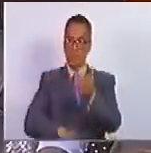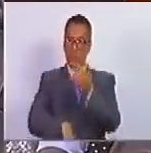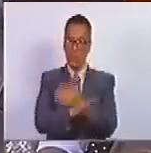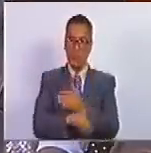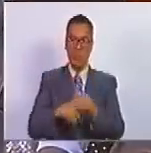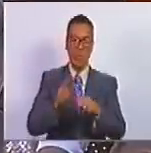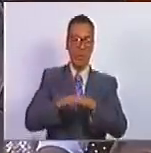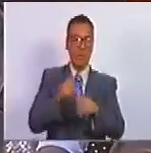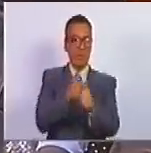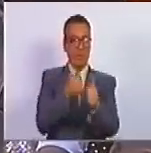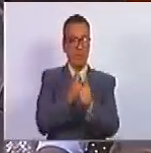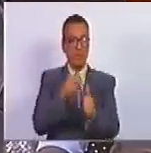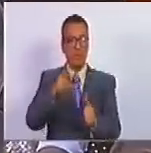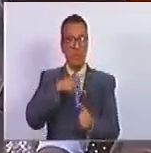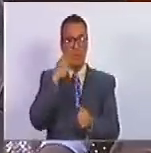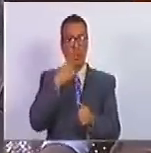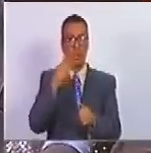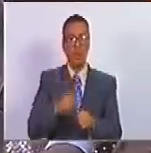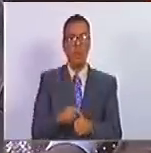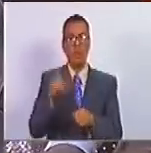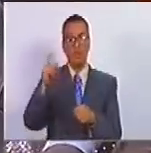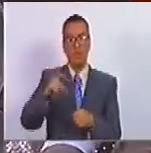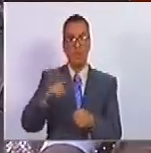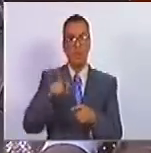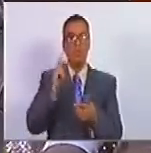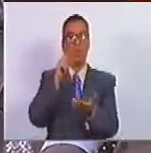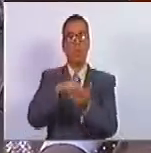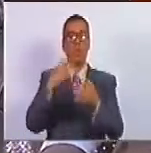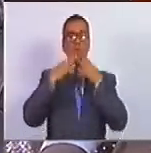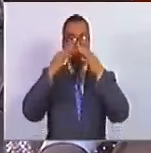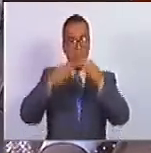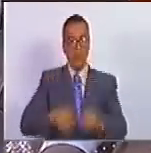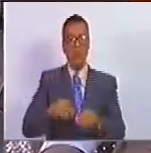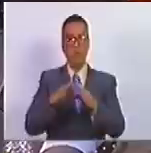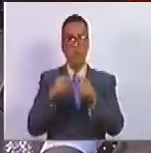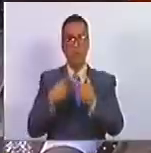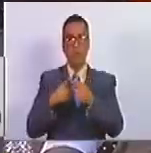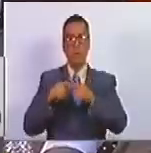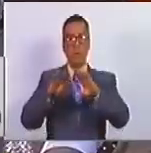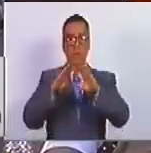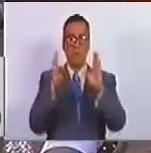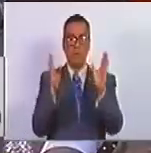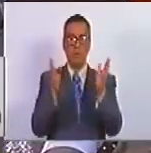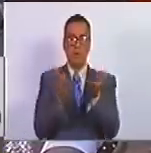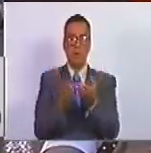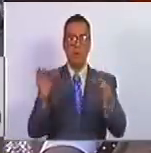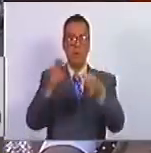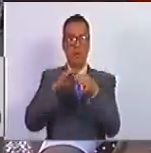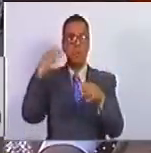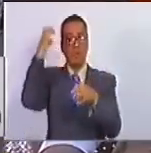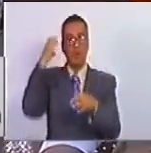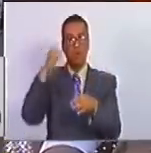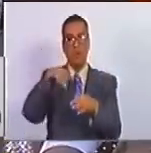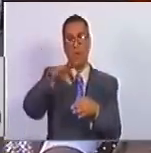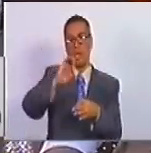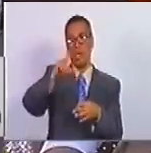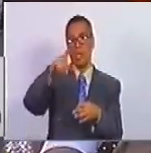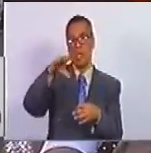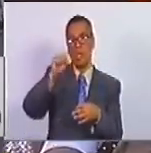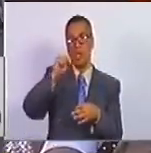por persecución política. Es necesario llevar esa verdad a todas partes del mundo, y la Unión Europea y la CELAC son el